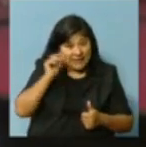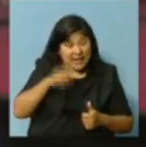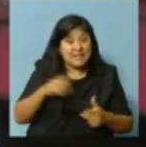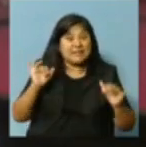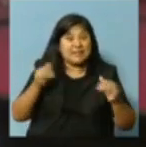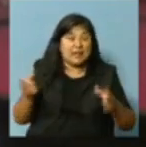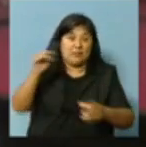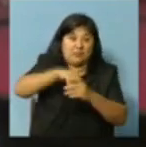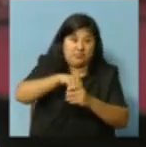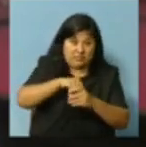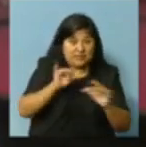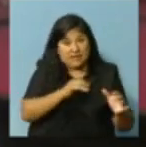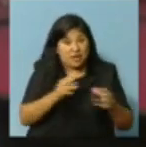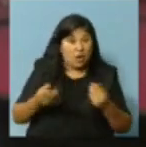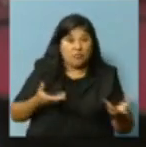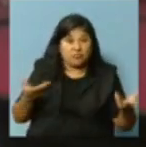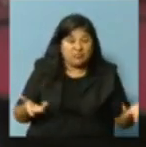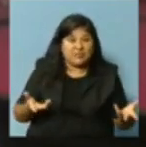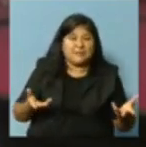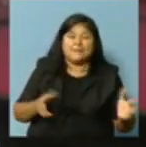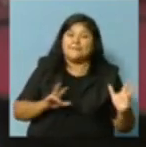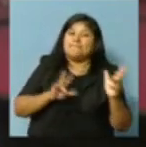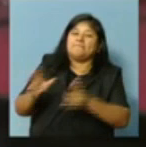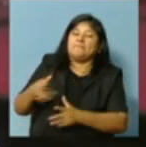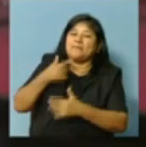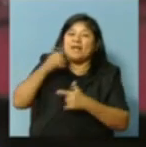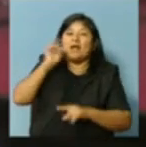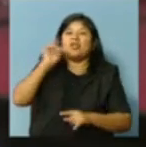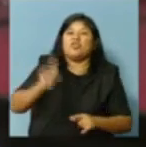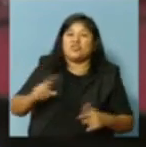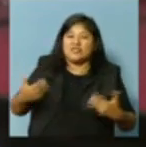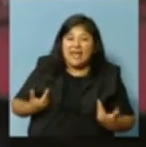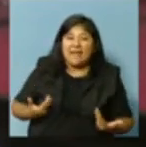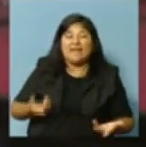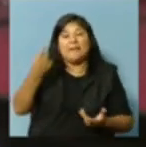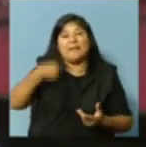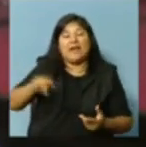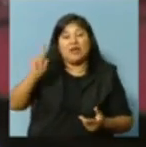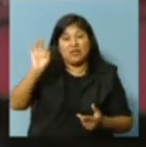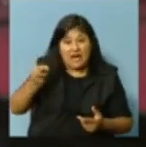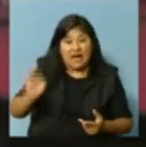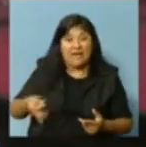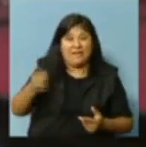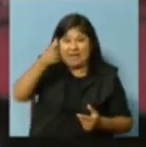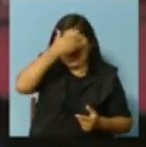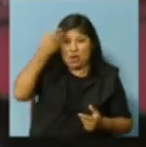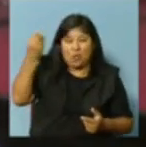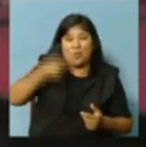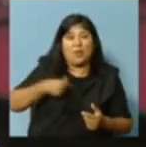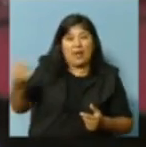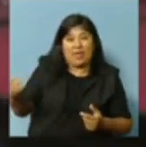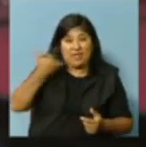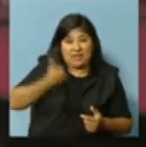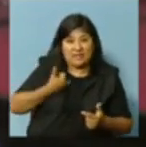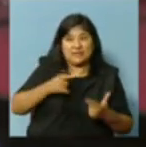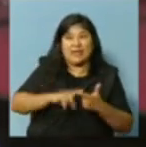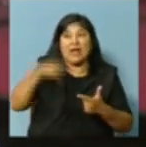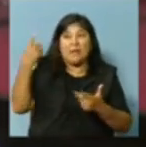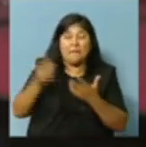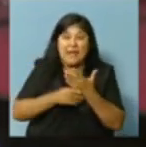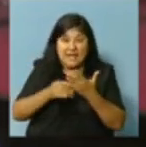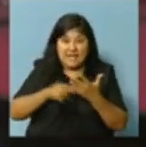no no lo sé sí sé que me había hablado el gobernador morales y lo hablado también con con isolda